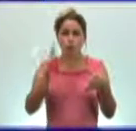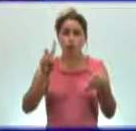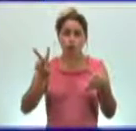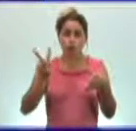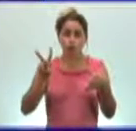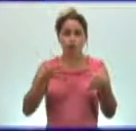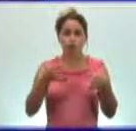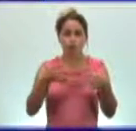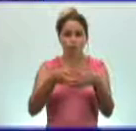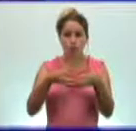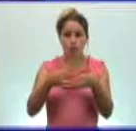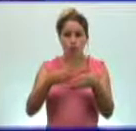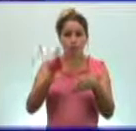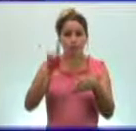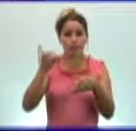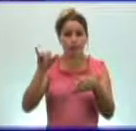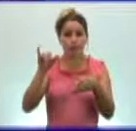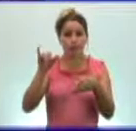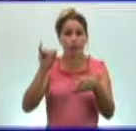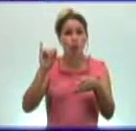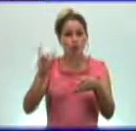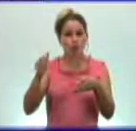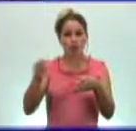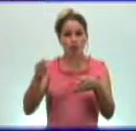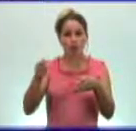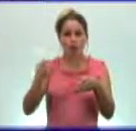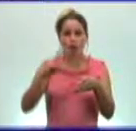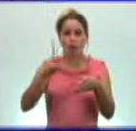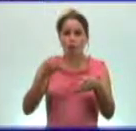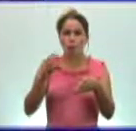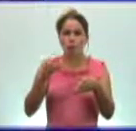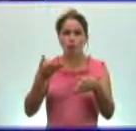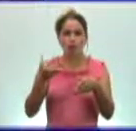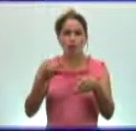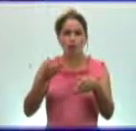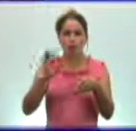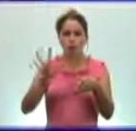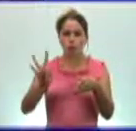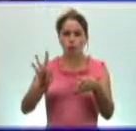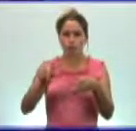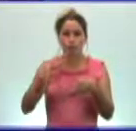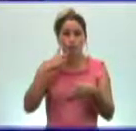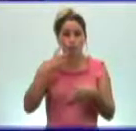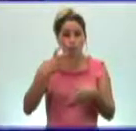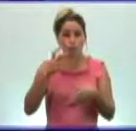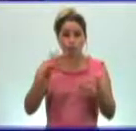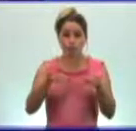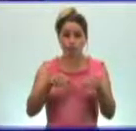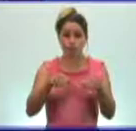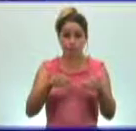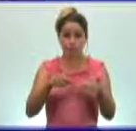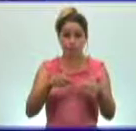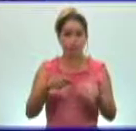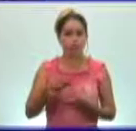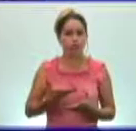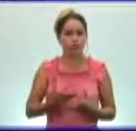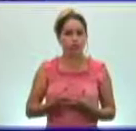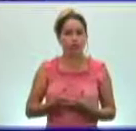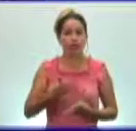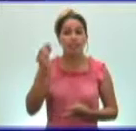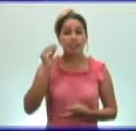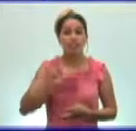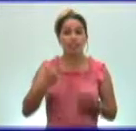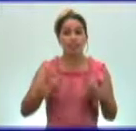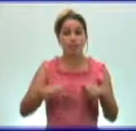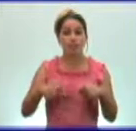6A tenemos el oxígeno que su número atómico es 8. Es de vital importancia ya que ustedes tienen que dominar